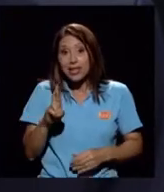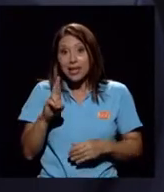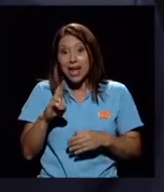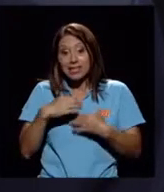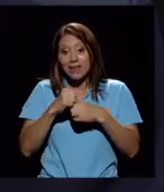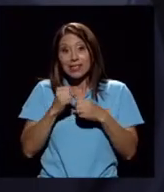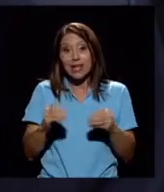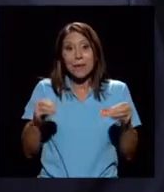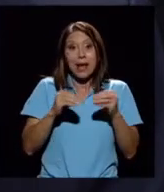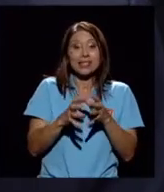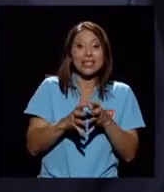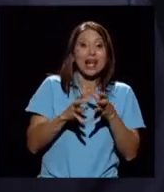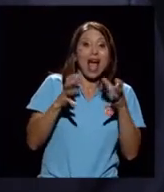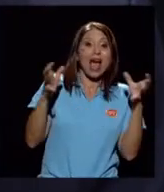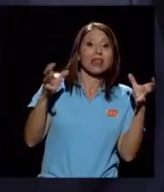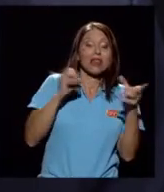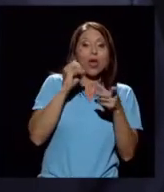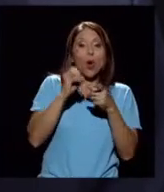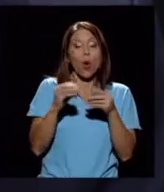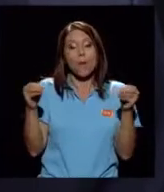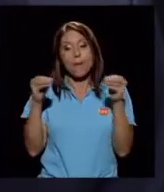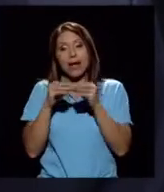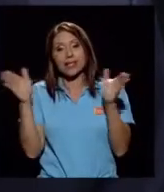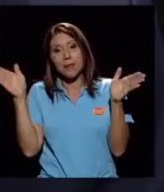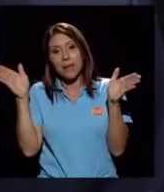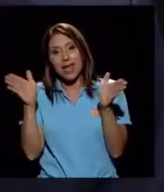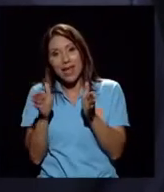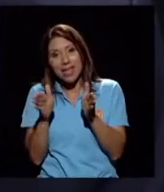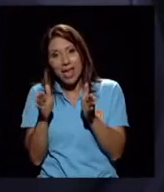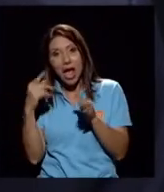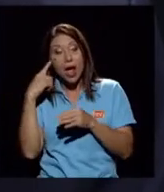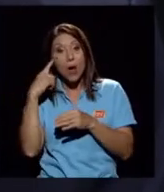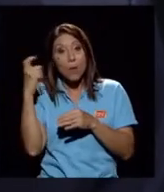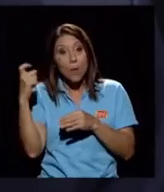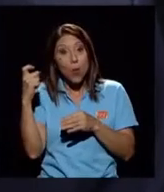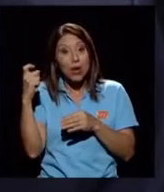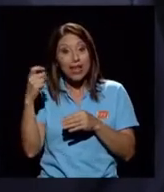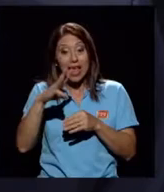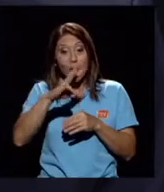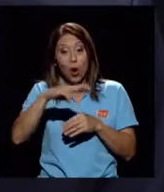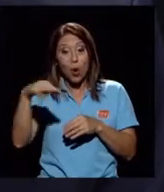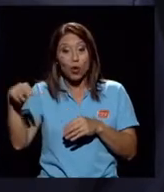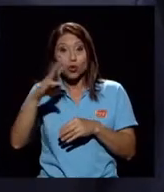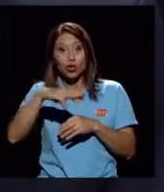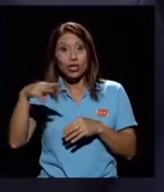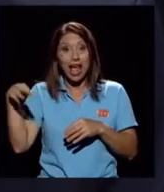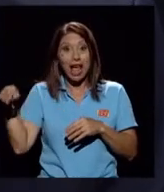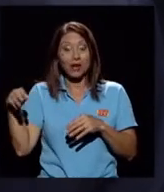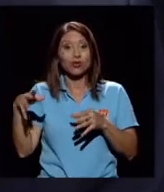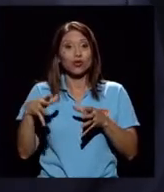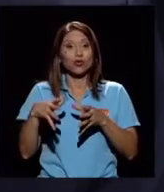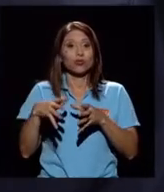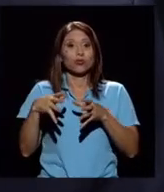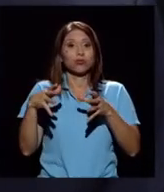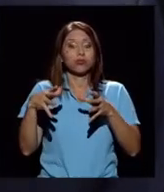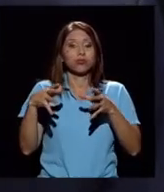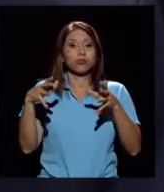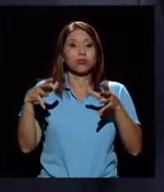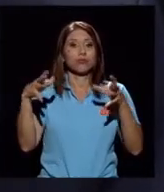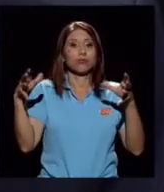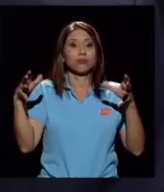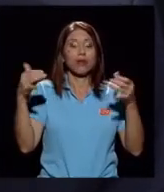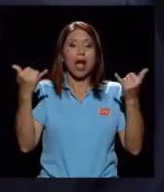porque los océanos están creciendo y nos decía nos van a seguir creciendo sobre todo cuando hay sistema a nivel mundial